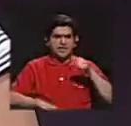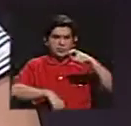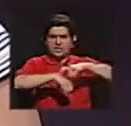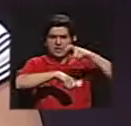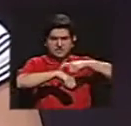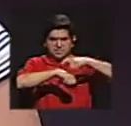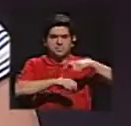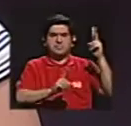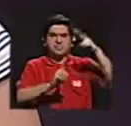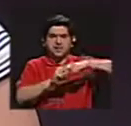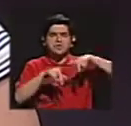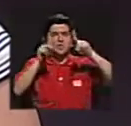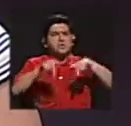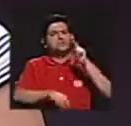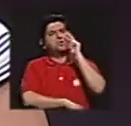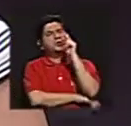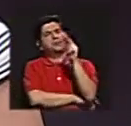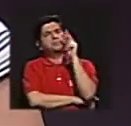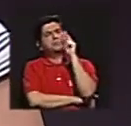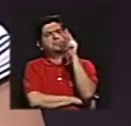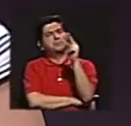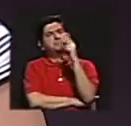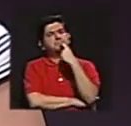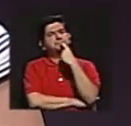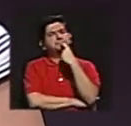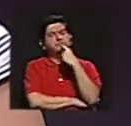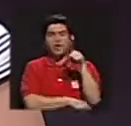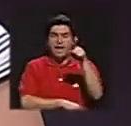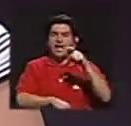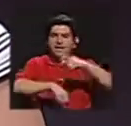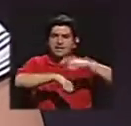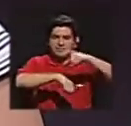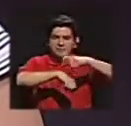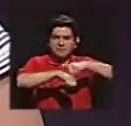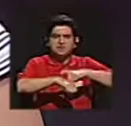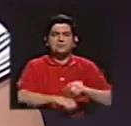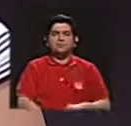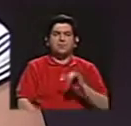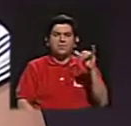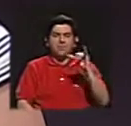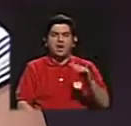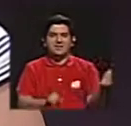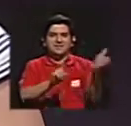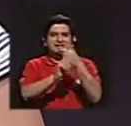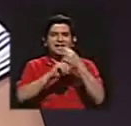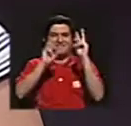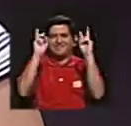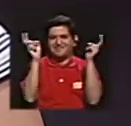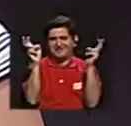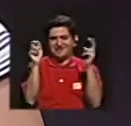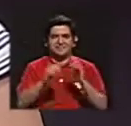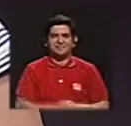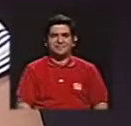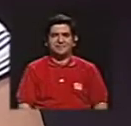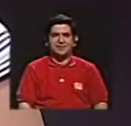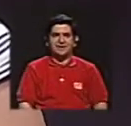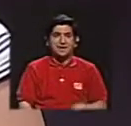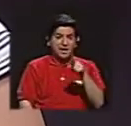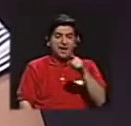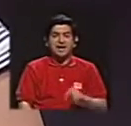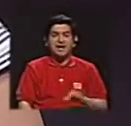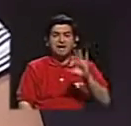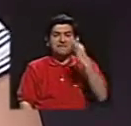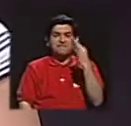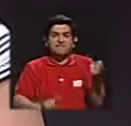y la persona le interesó y se quedó viendo. Y entonces, ahí inmediatamente se atrapa a la persona, ¿verdad? Con ese